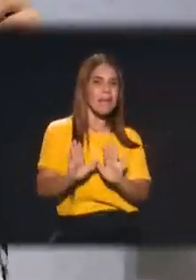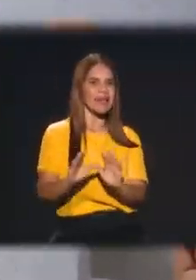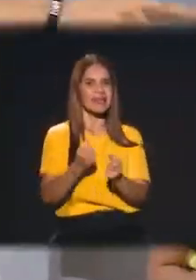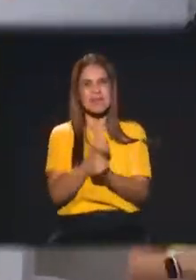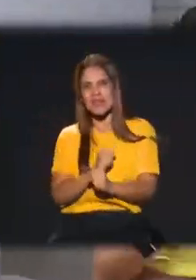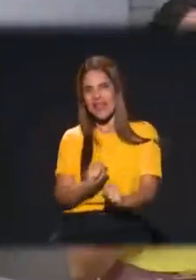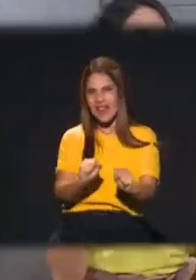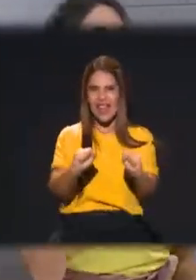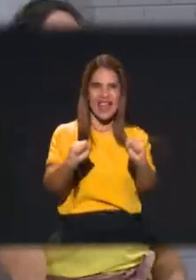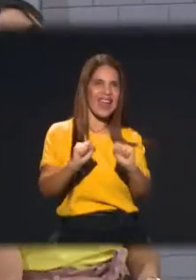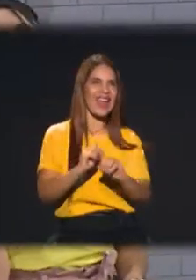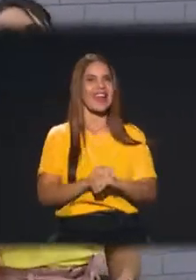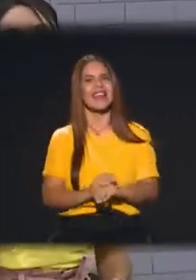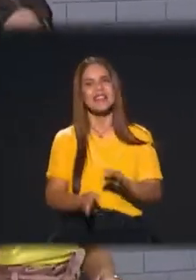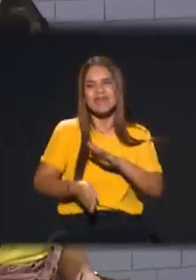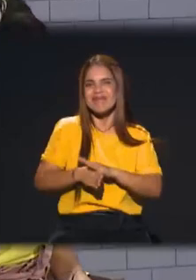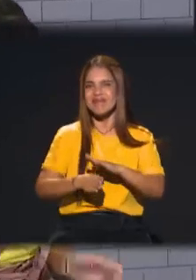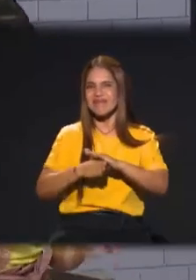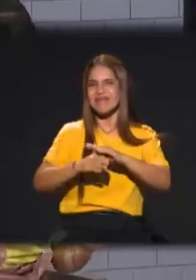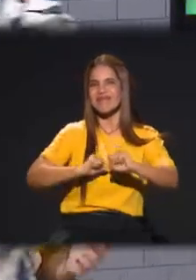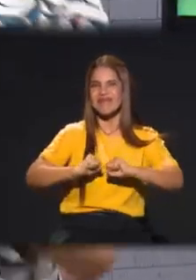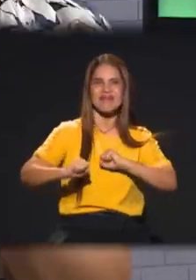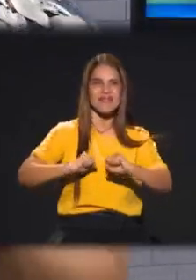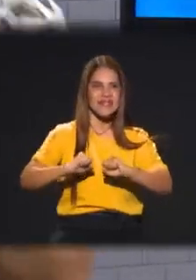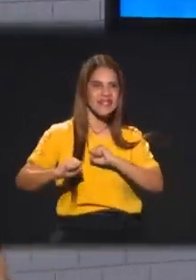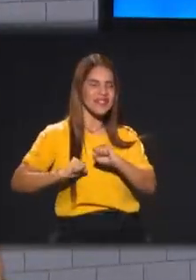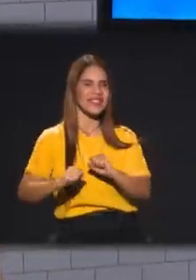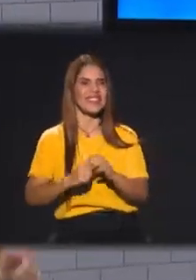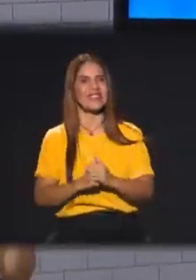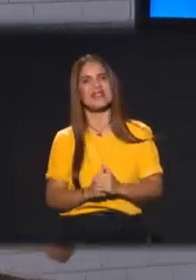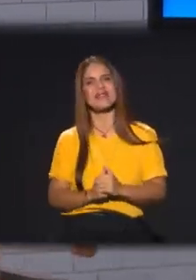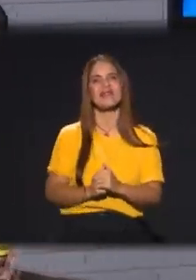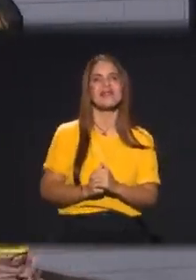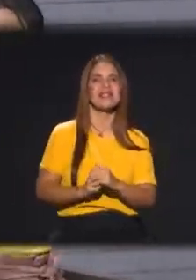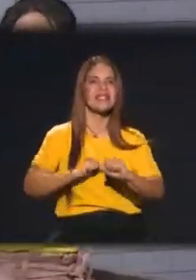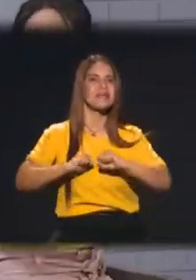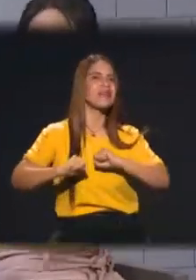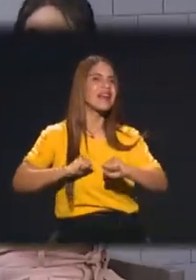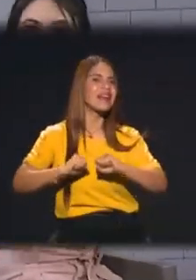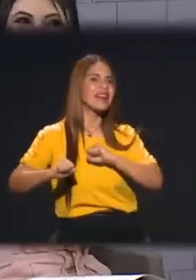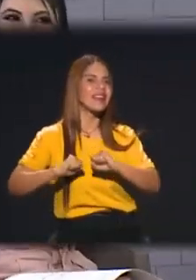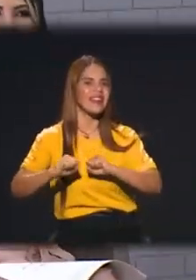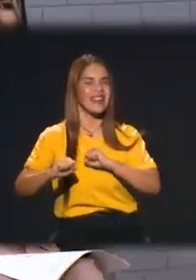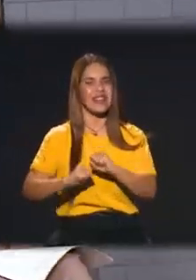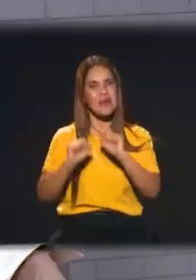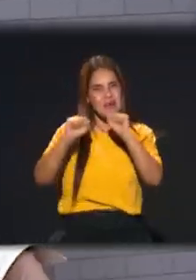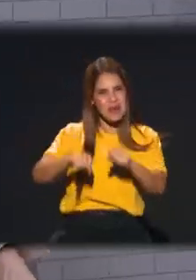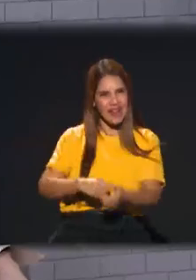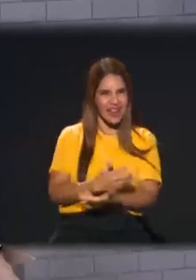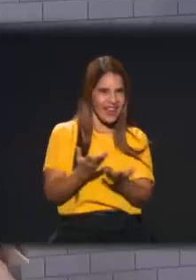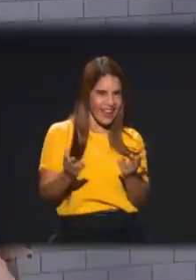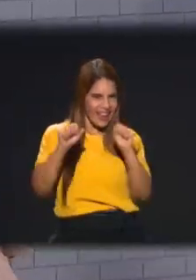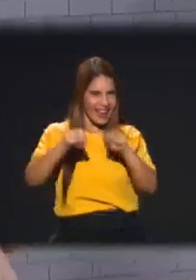pare. Ay, ay, ay, ay, ay, ay. Muévelo, muévelo. Ay, ay, ay, ay,